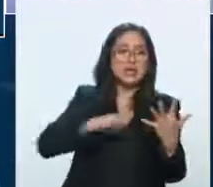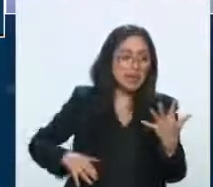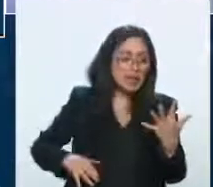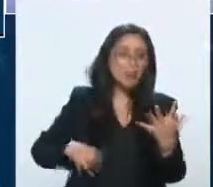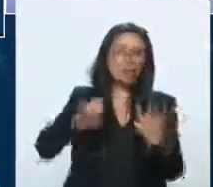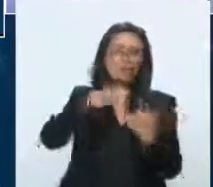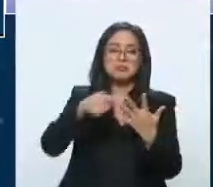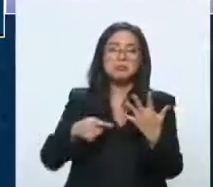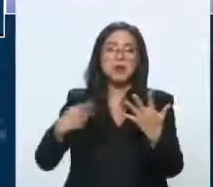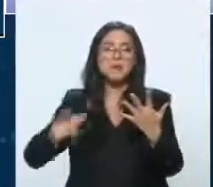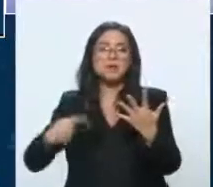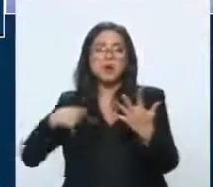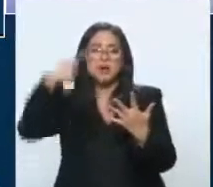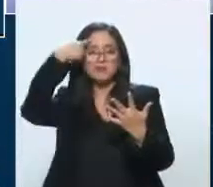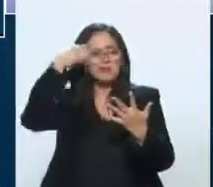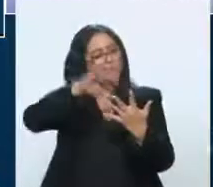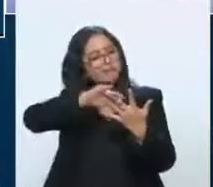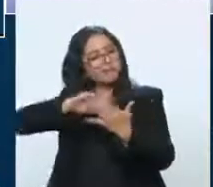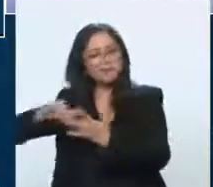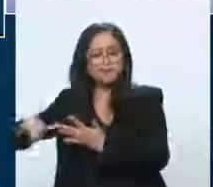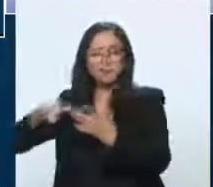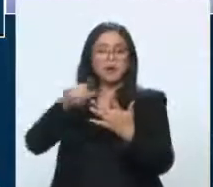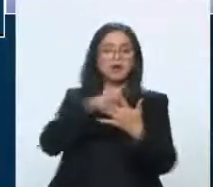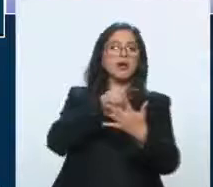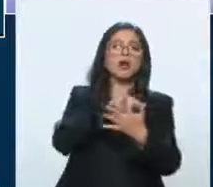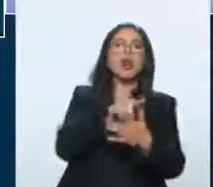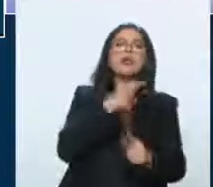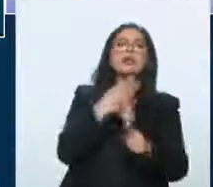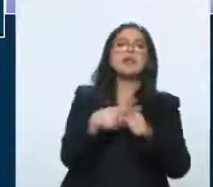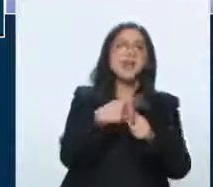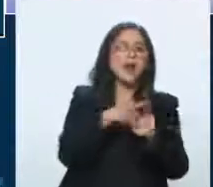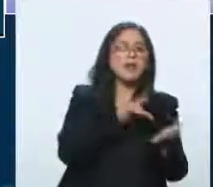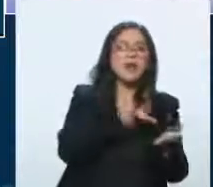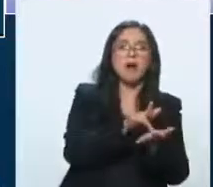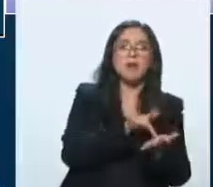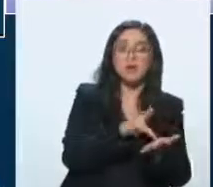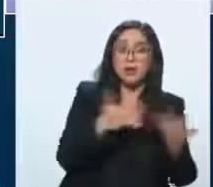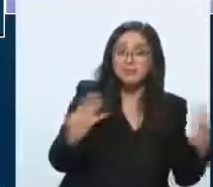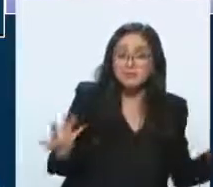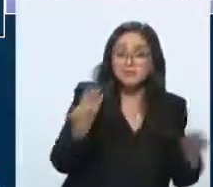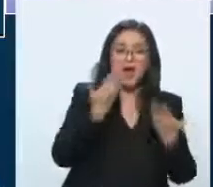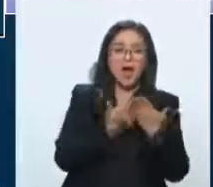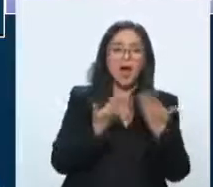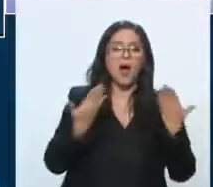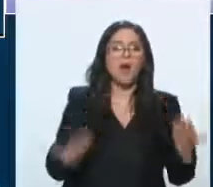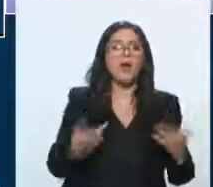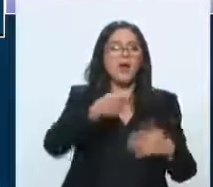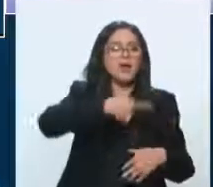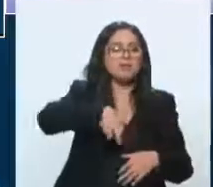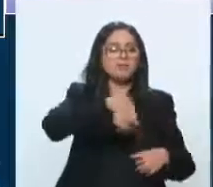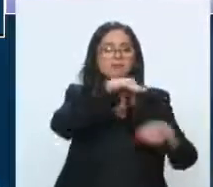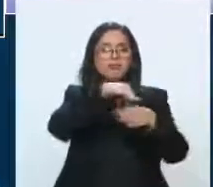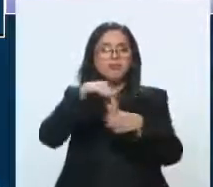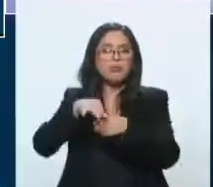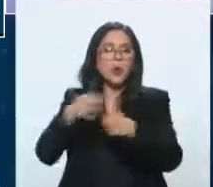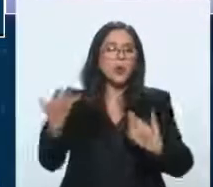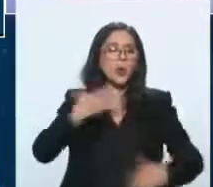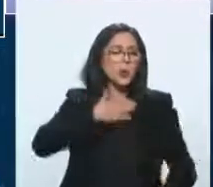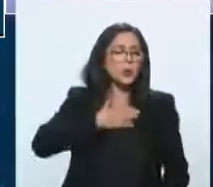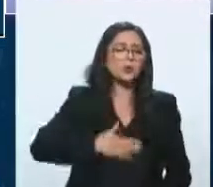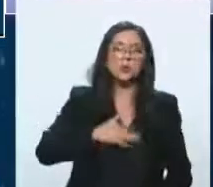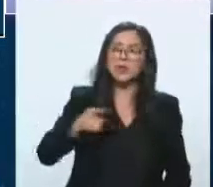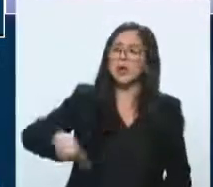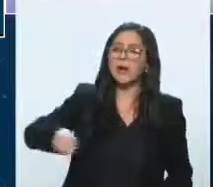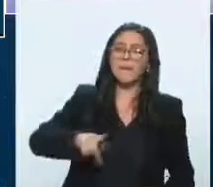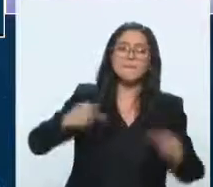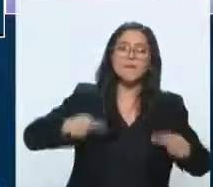¿consideras que esta fue una encuesta a través de una contienda justa, clara y transparente? Pues yo te diría